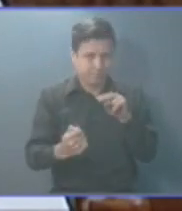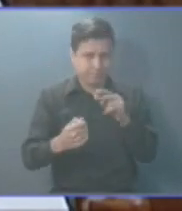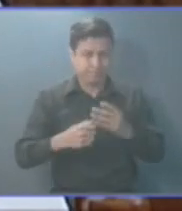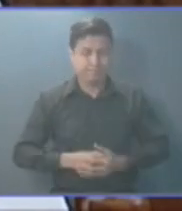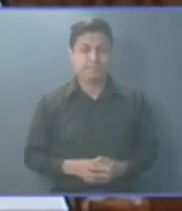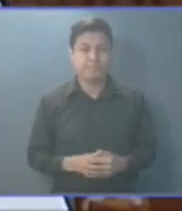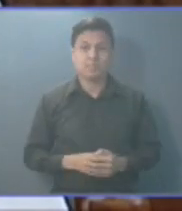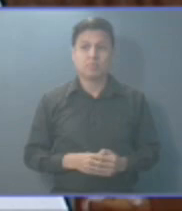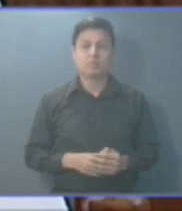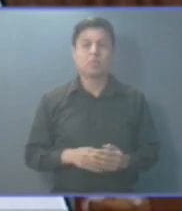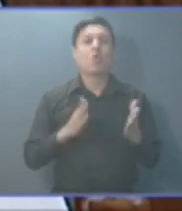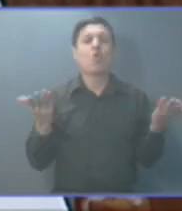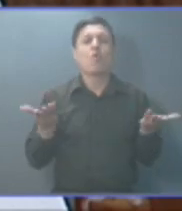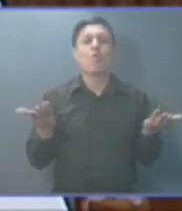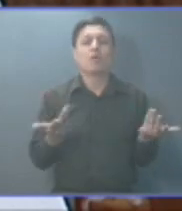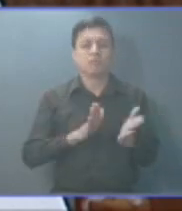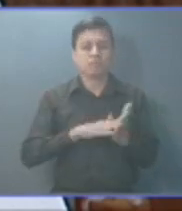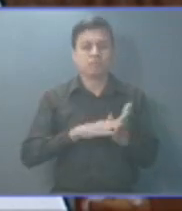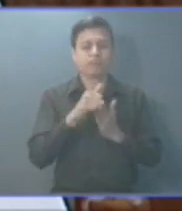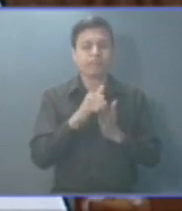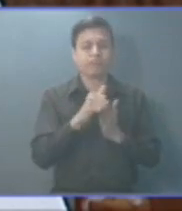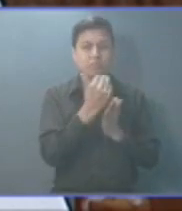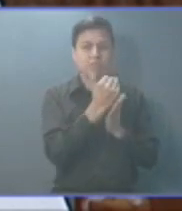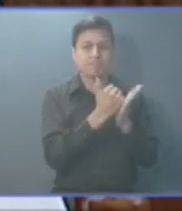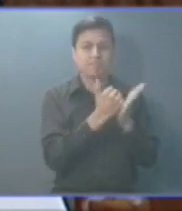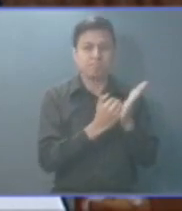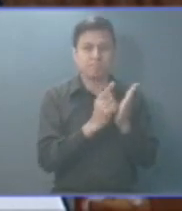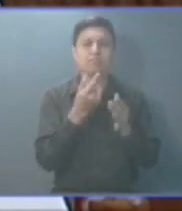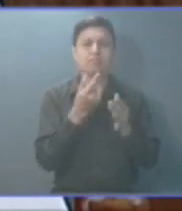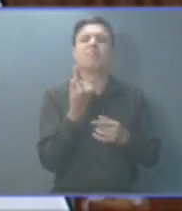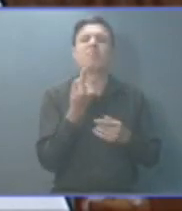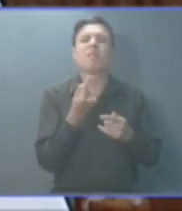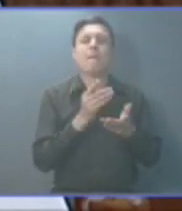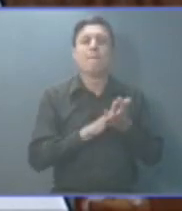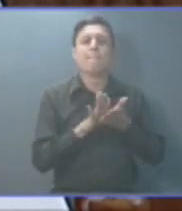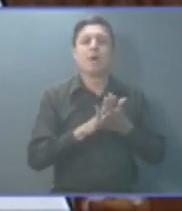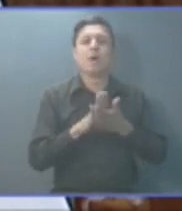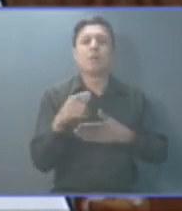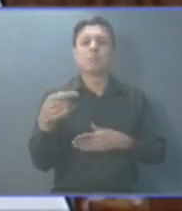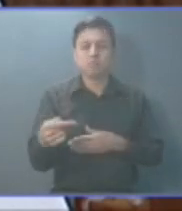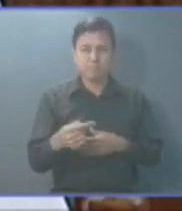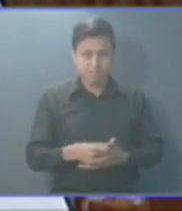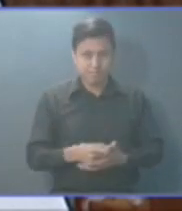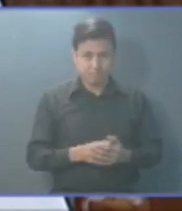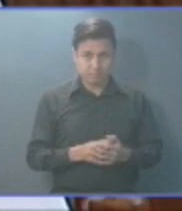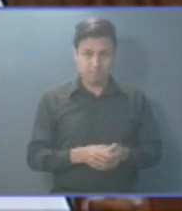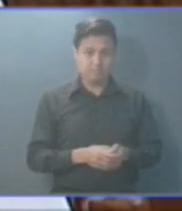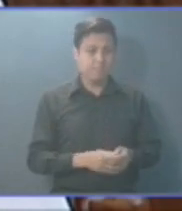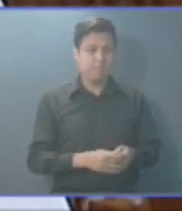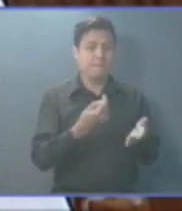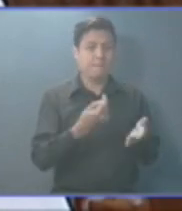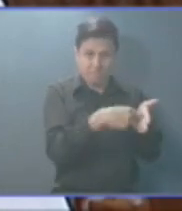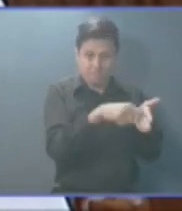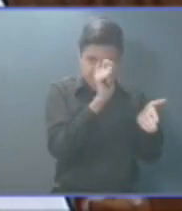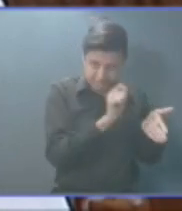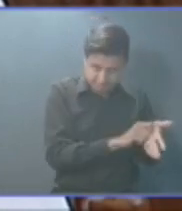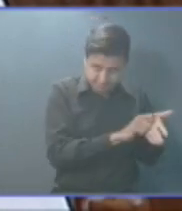Cronograma de amortización de primera cuota de amortización. Se pagará en 66